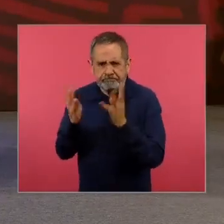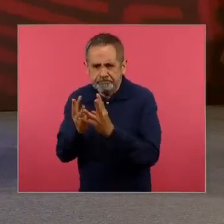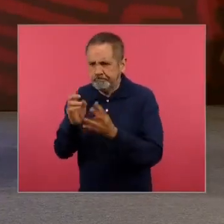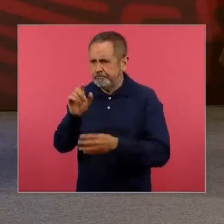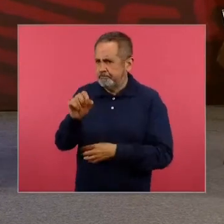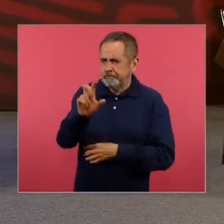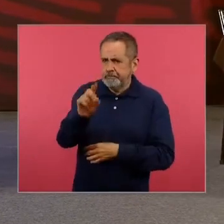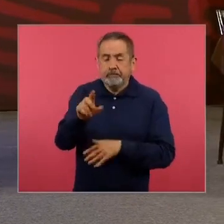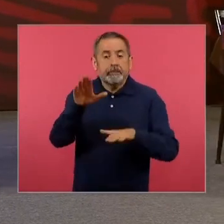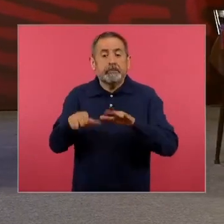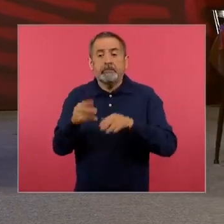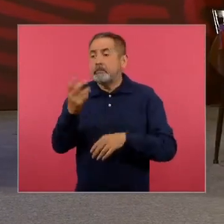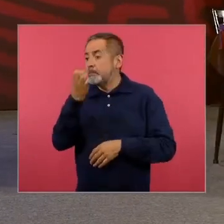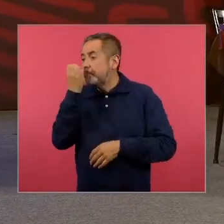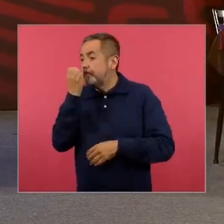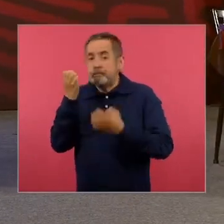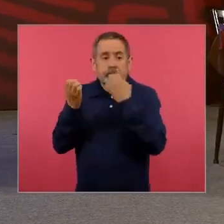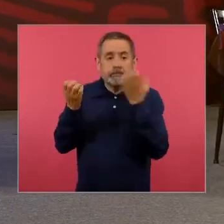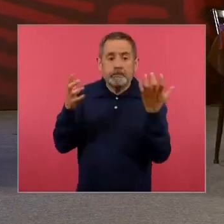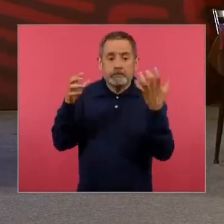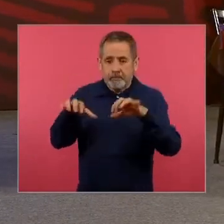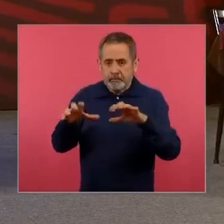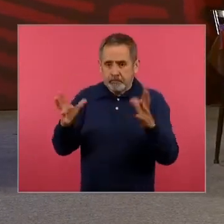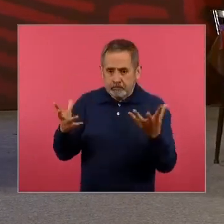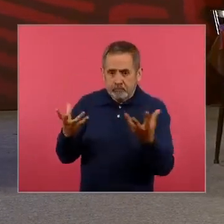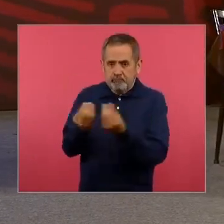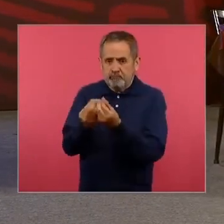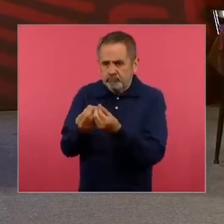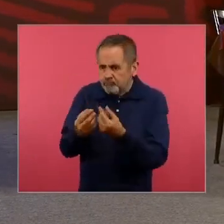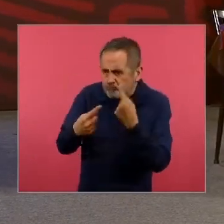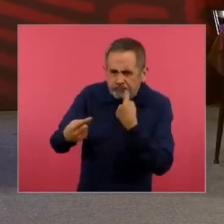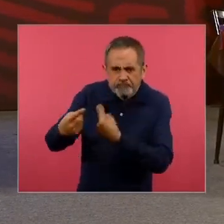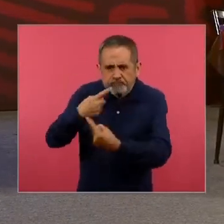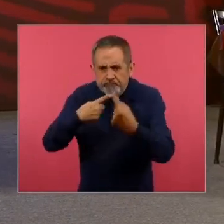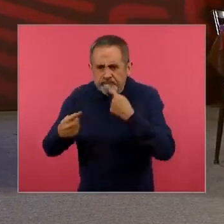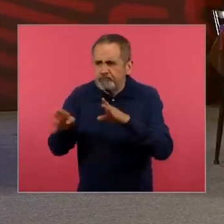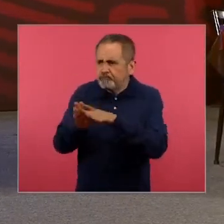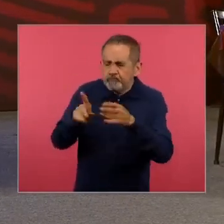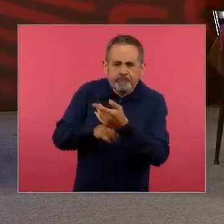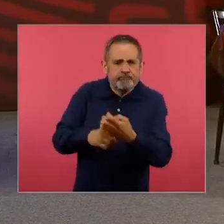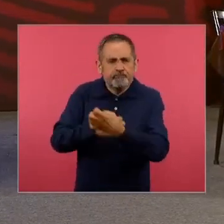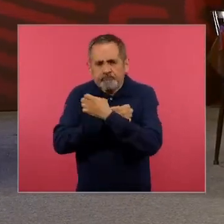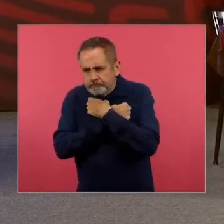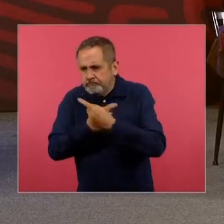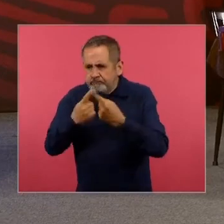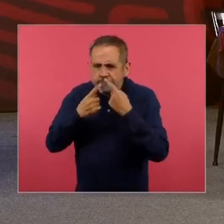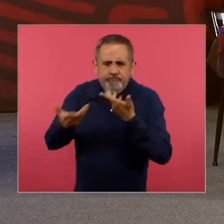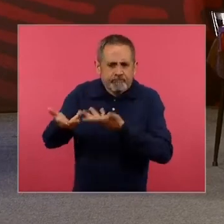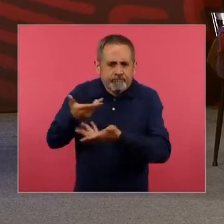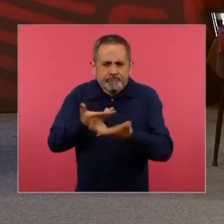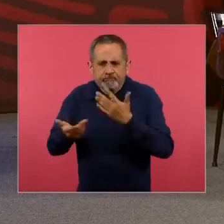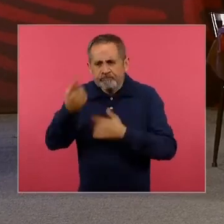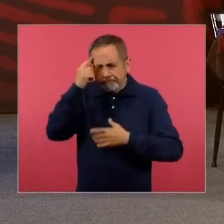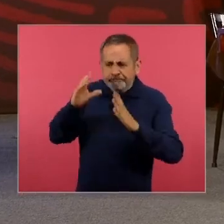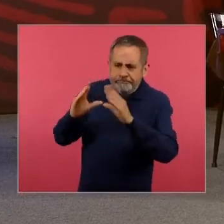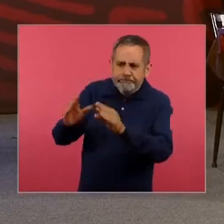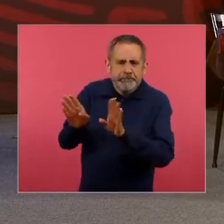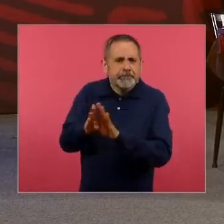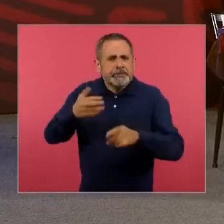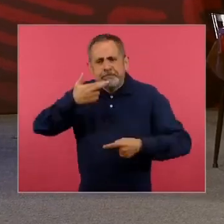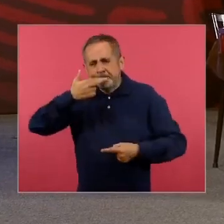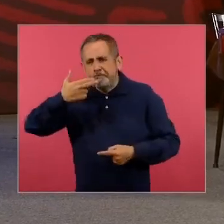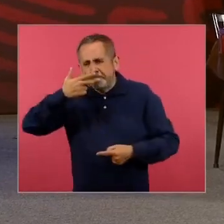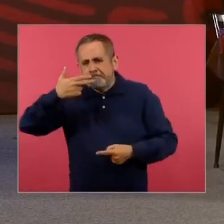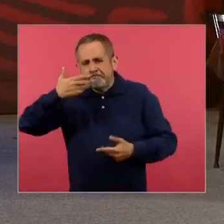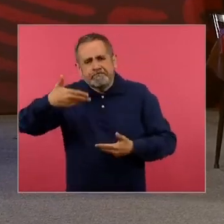veces se juntan dos o tres escuelas para discutir qué tipo de educación estamos dando a nuestros alumnos, cómo